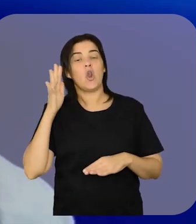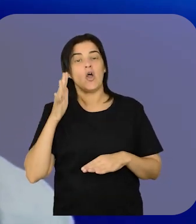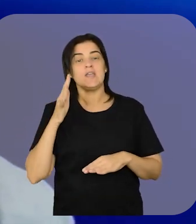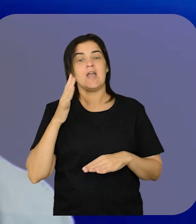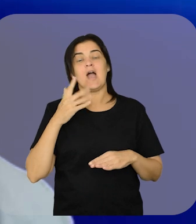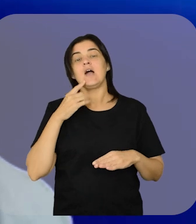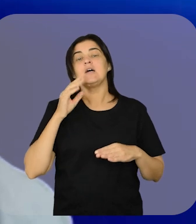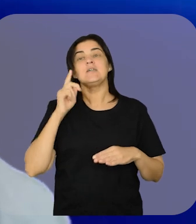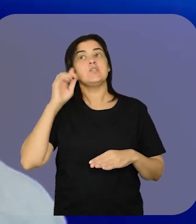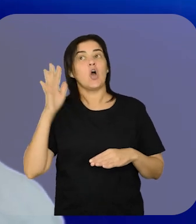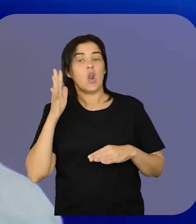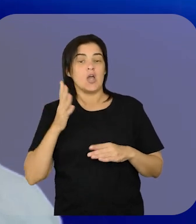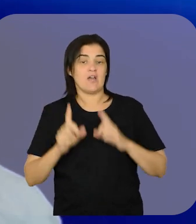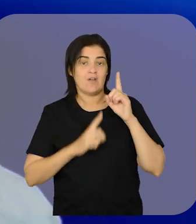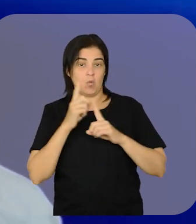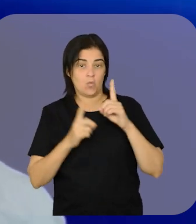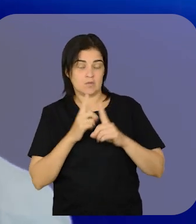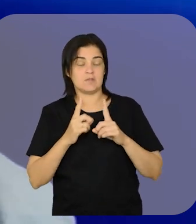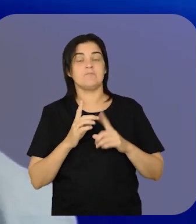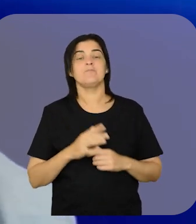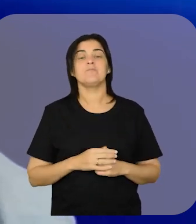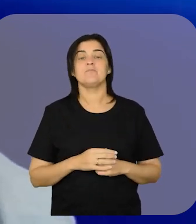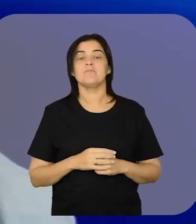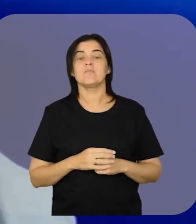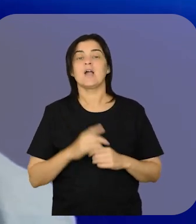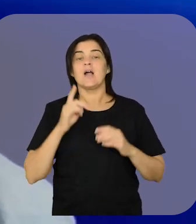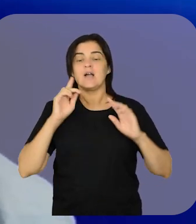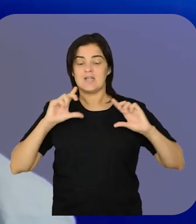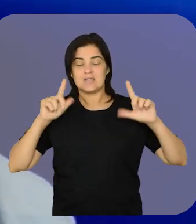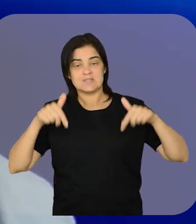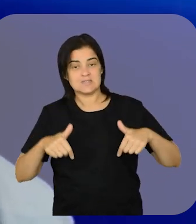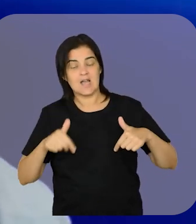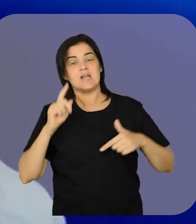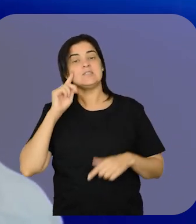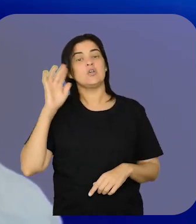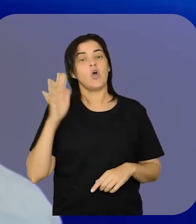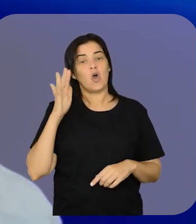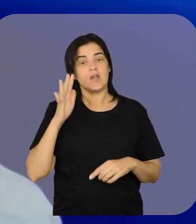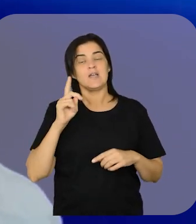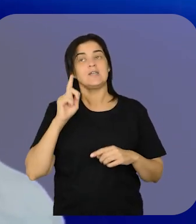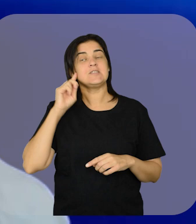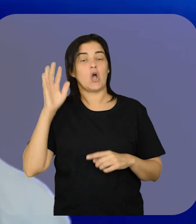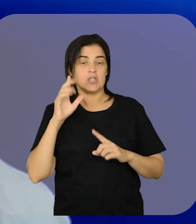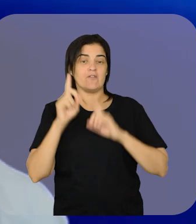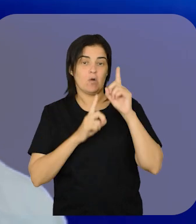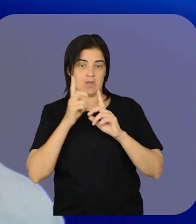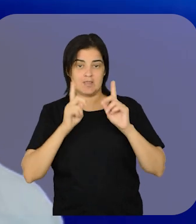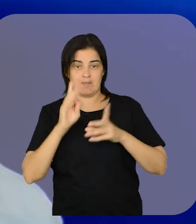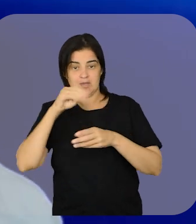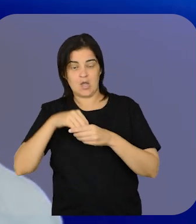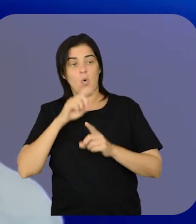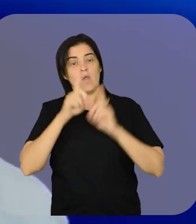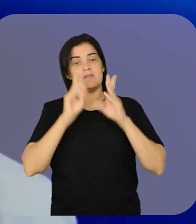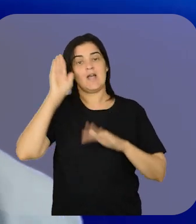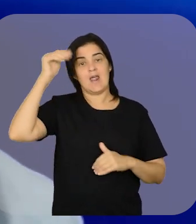de Psicología de la UDELAR, licenciada en psicología de la Facultad de Psicología de la Universidad